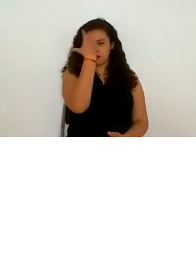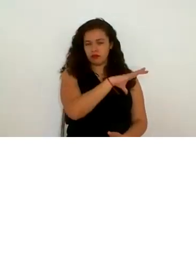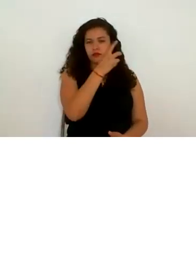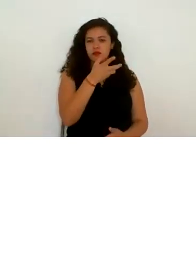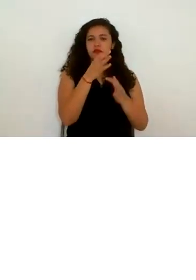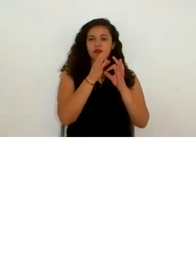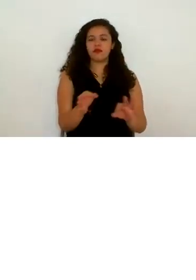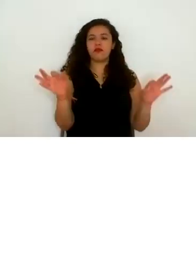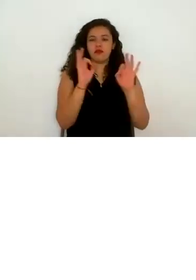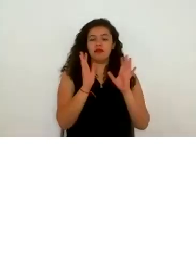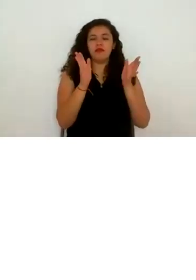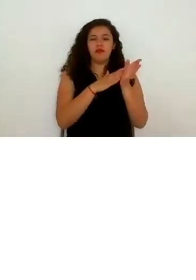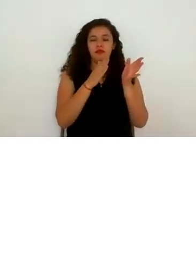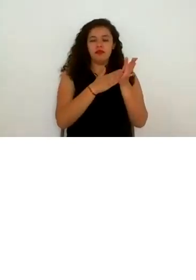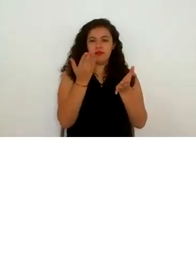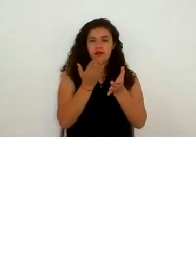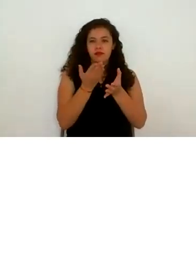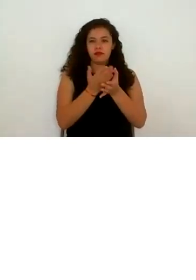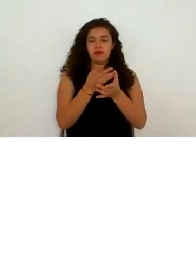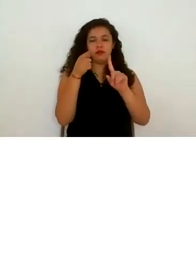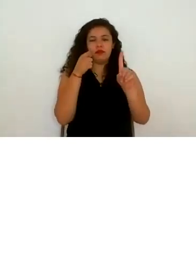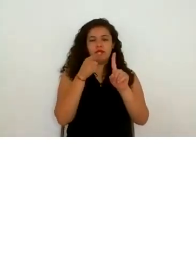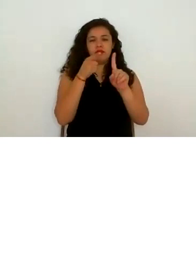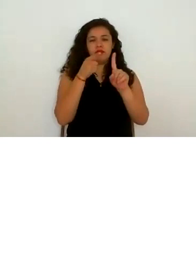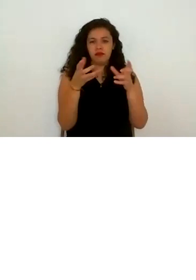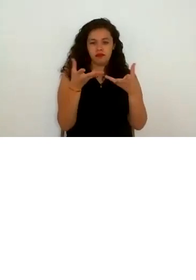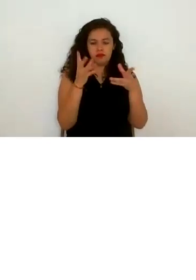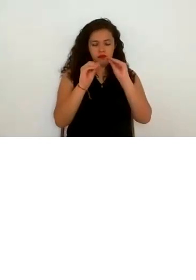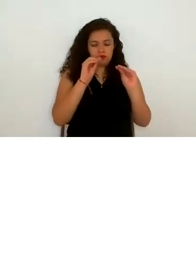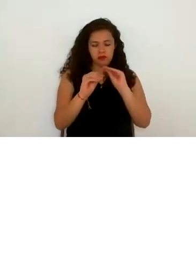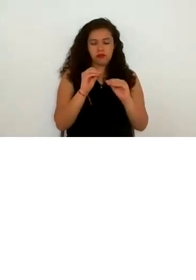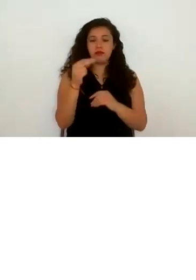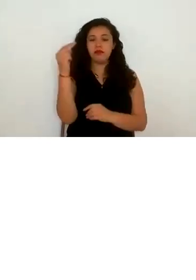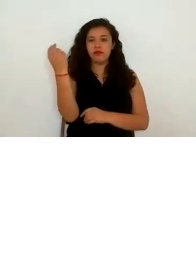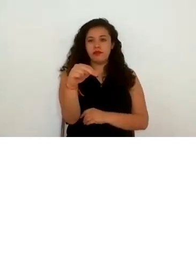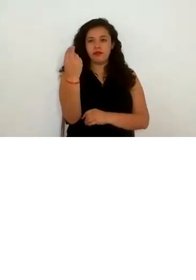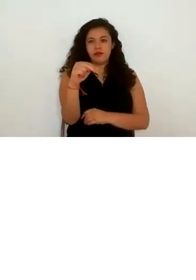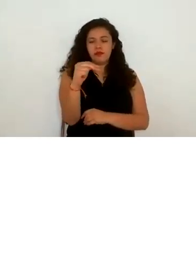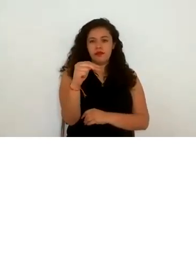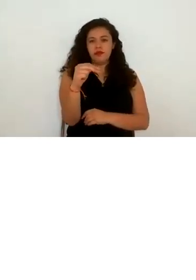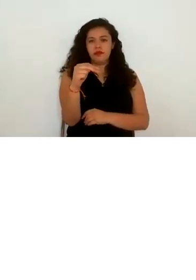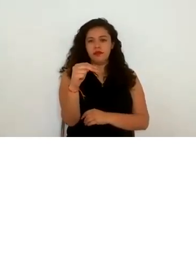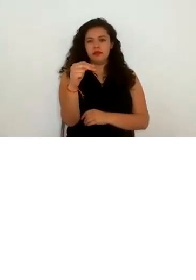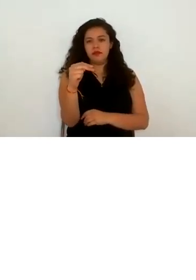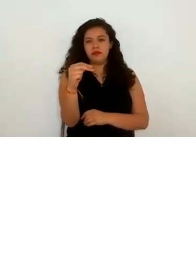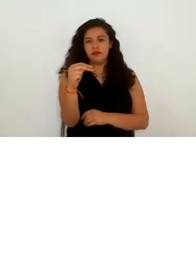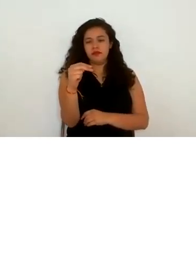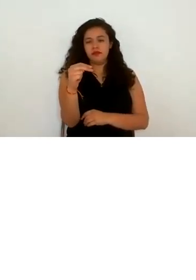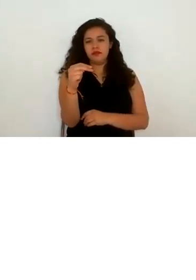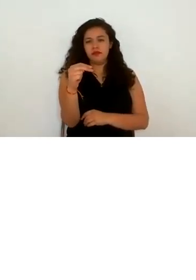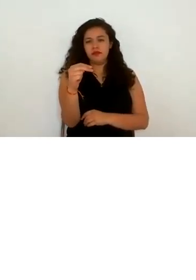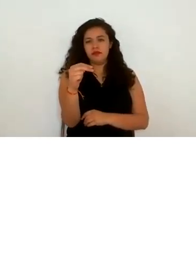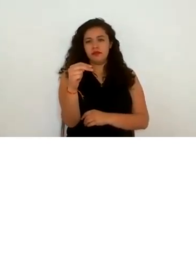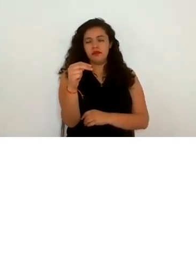que en la carpeta que ustedes creen por el asunto, le asignen el nombre, y hay algunas